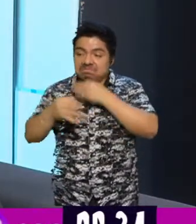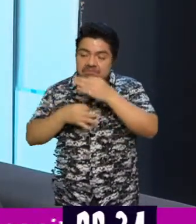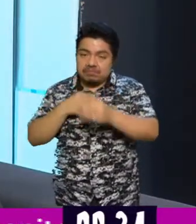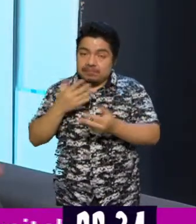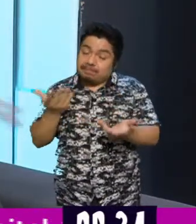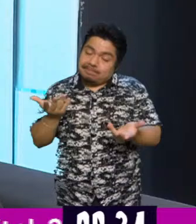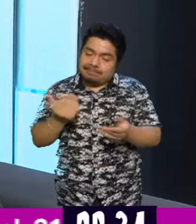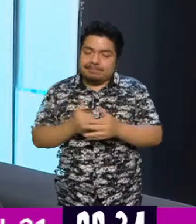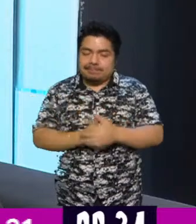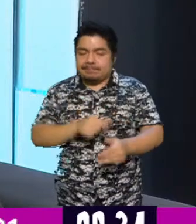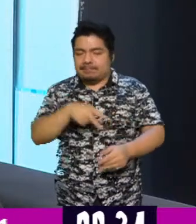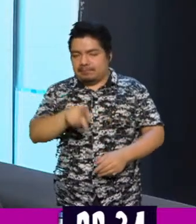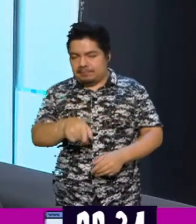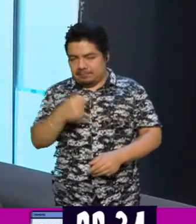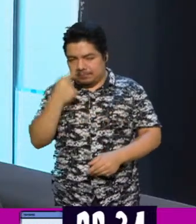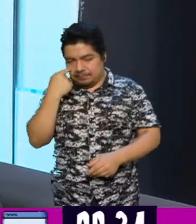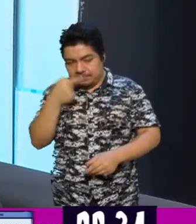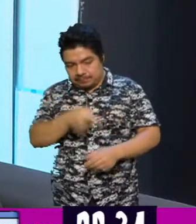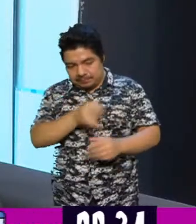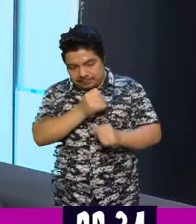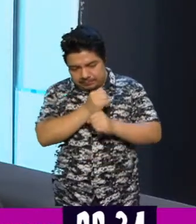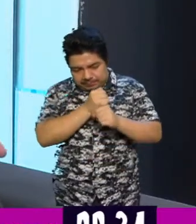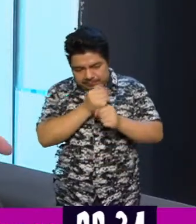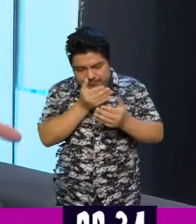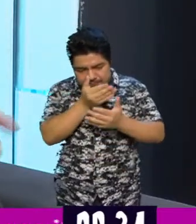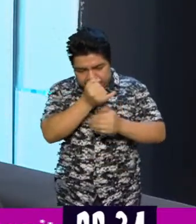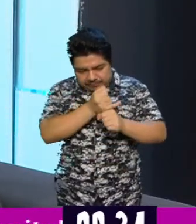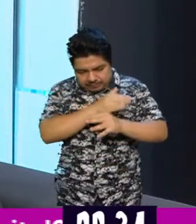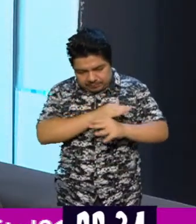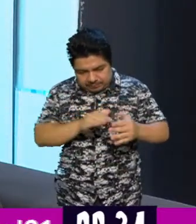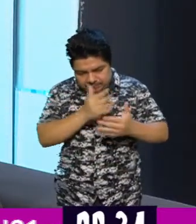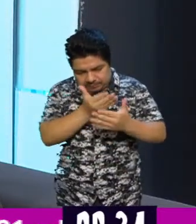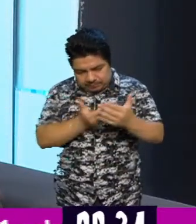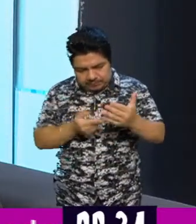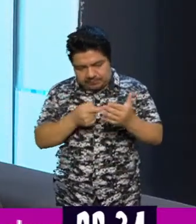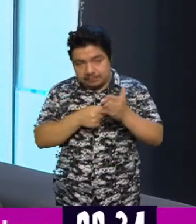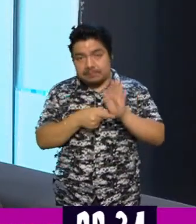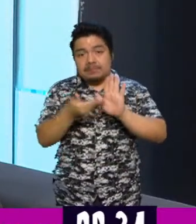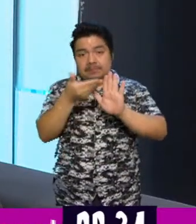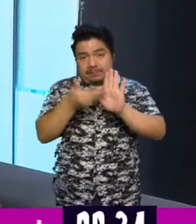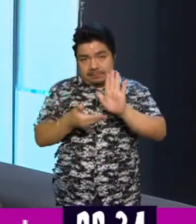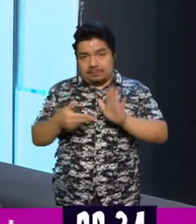lo importante es destacar esa información. Norma Piña,